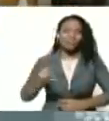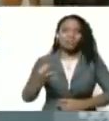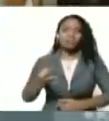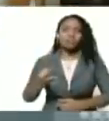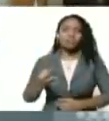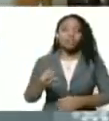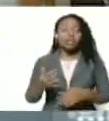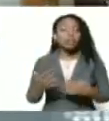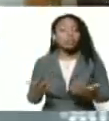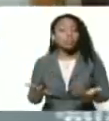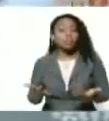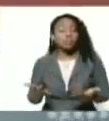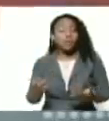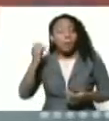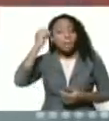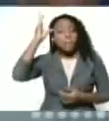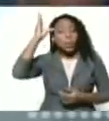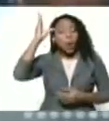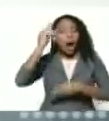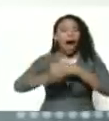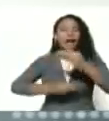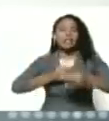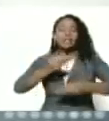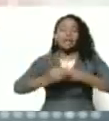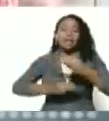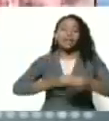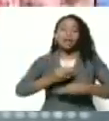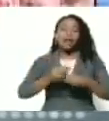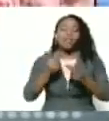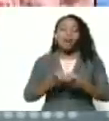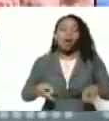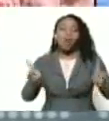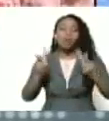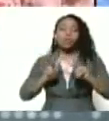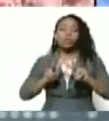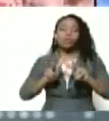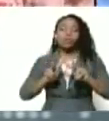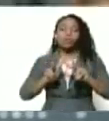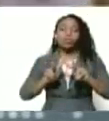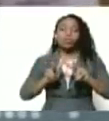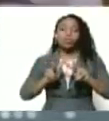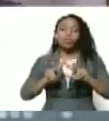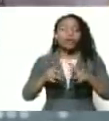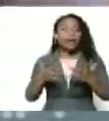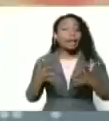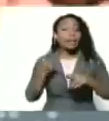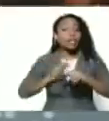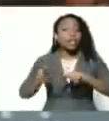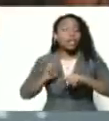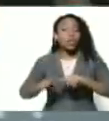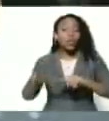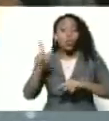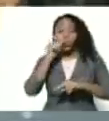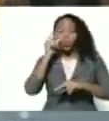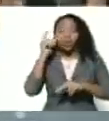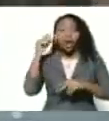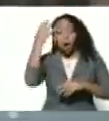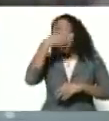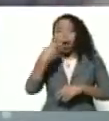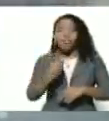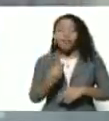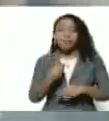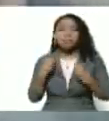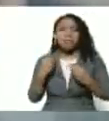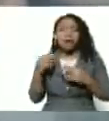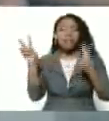es la que es capaz de generar los valores en los niños, niñas y en la juventud